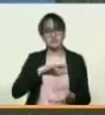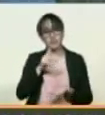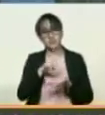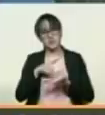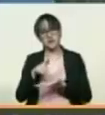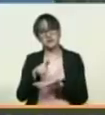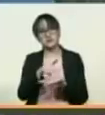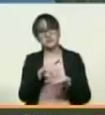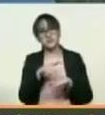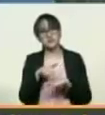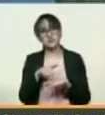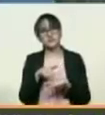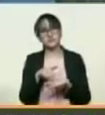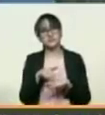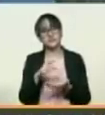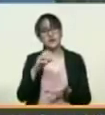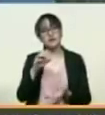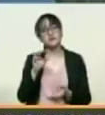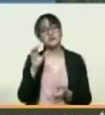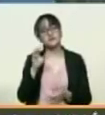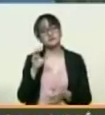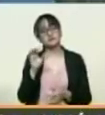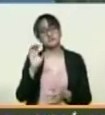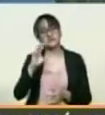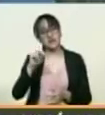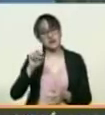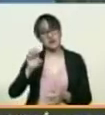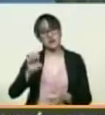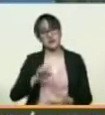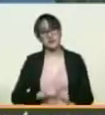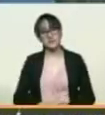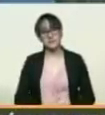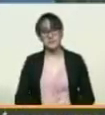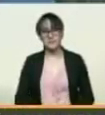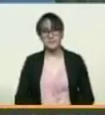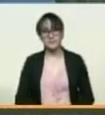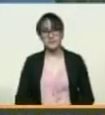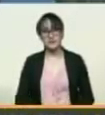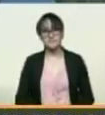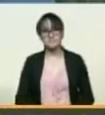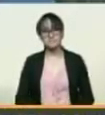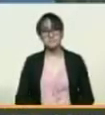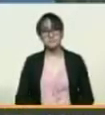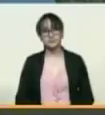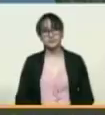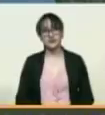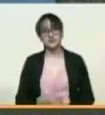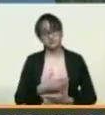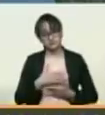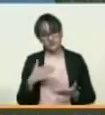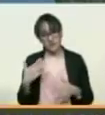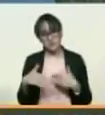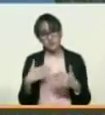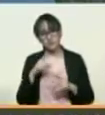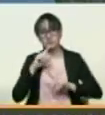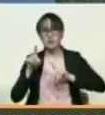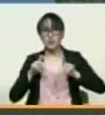participación y a través del Consejo Nacional Electoral. Bueno, como les decíamos, para abrir el proceso de